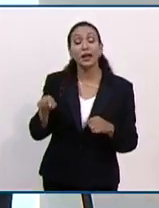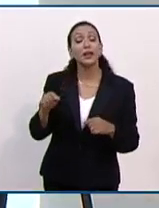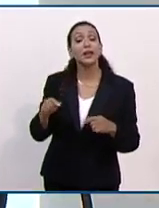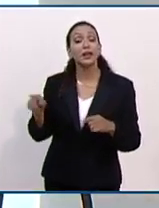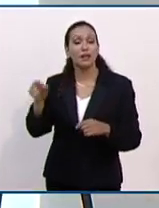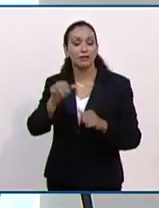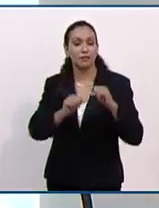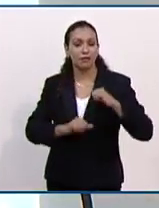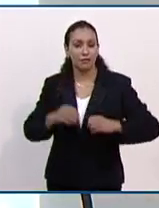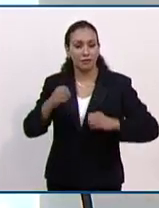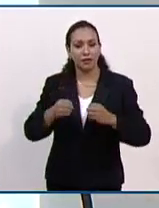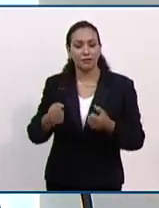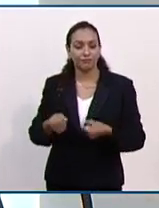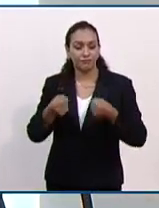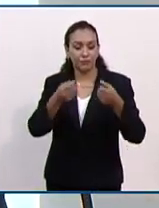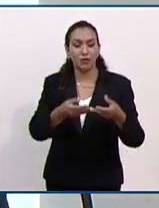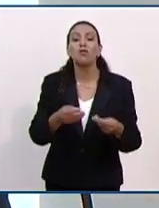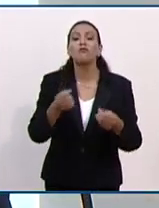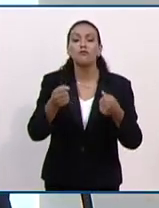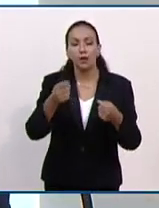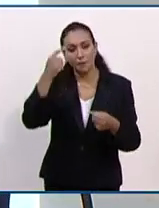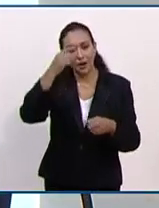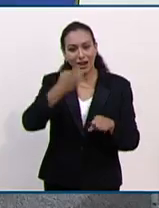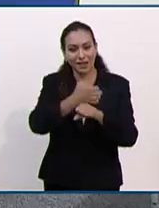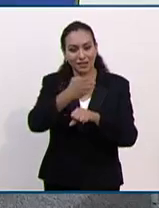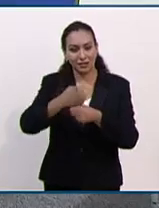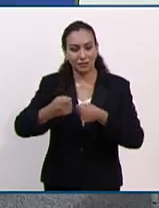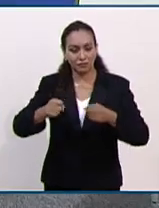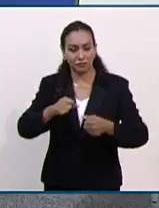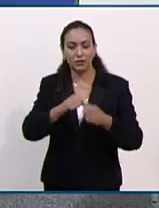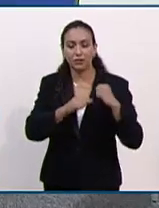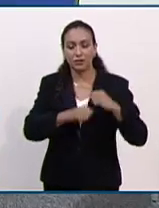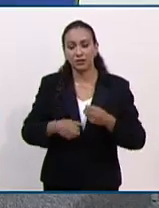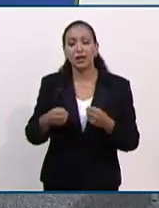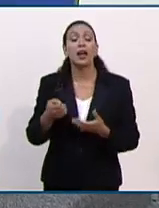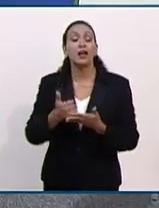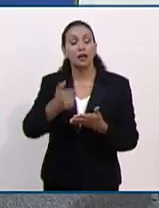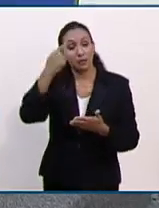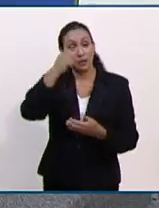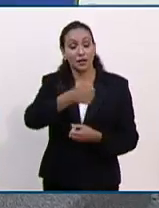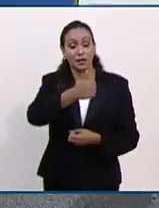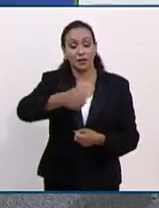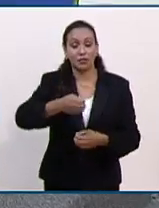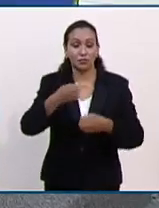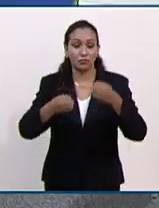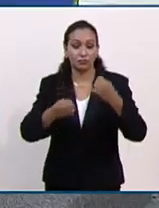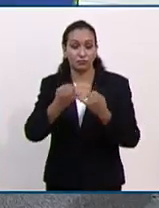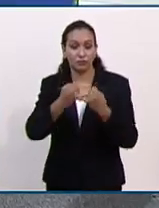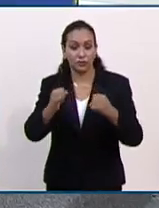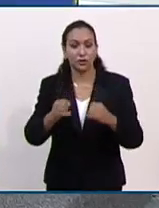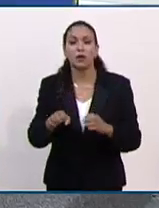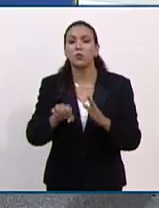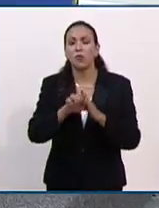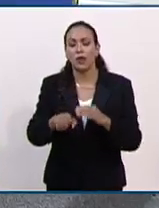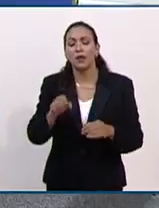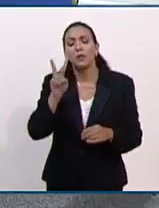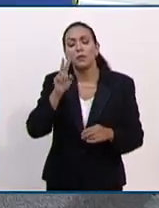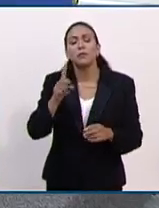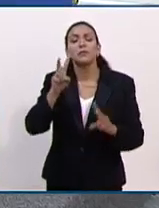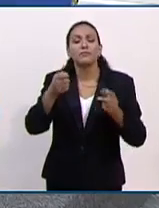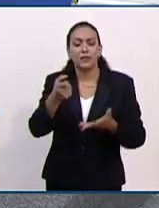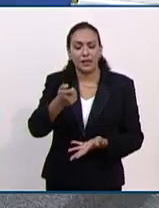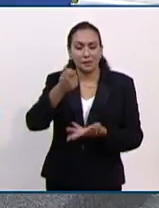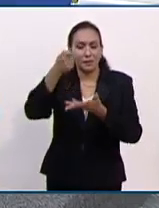fortalezca a los poderes judiciales de los estados para garantizar su independencia, sobre todo en lo que tiene que ver con el presupuesto y